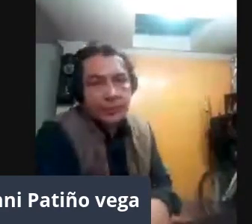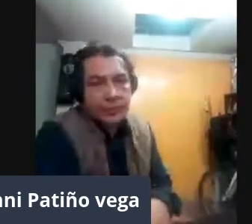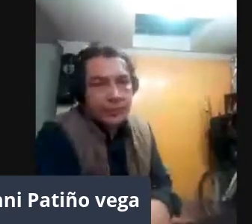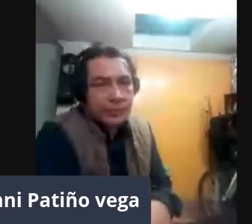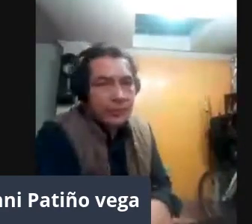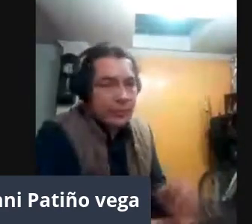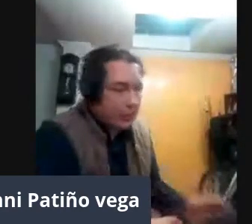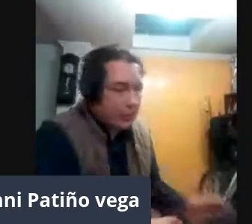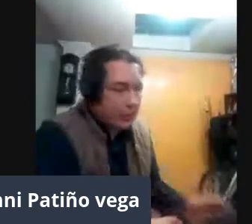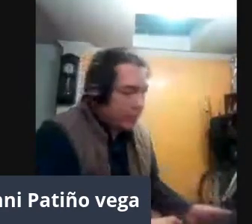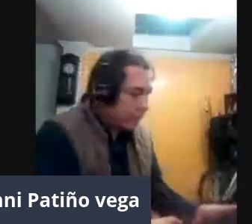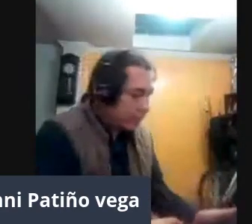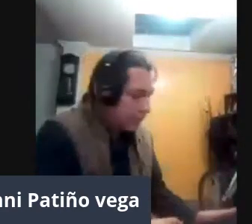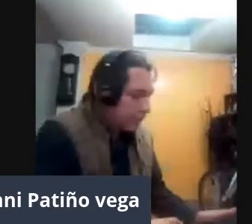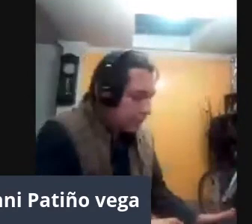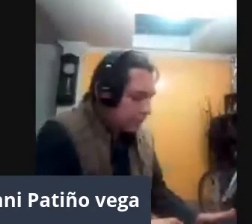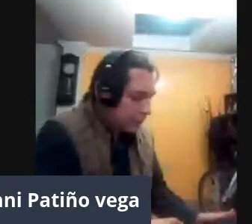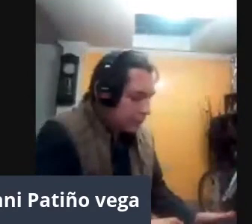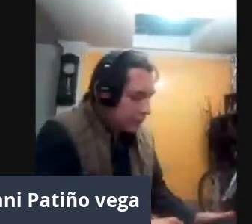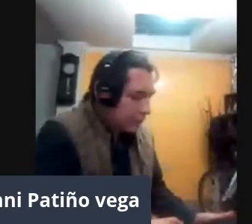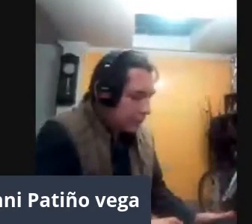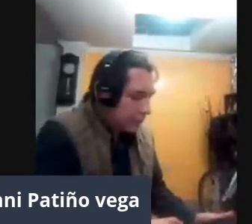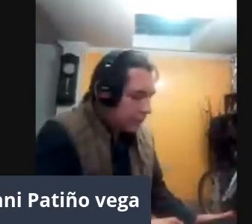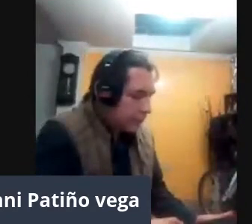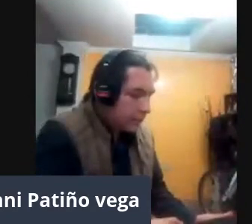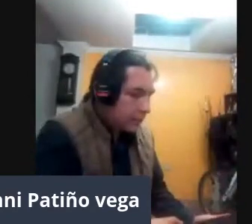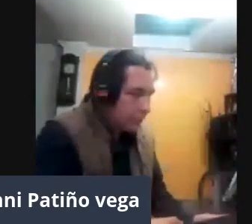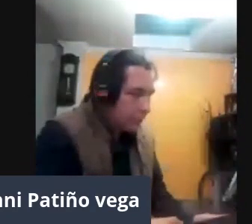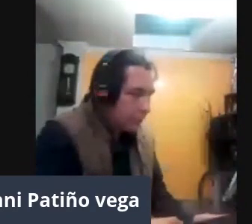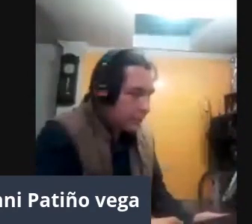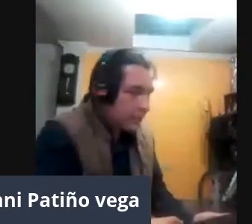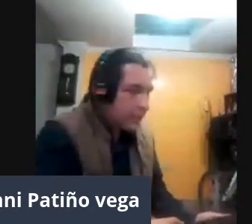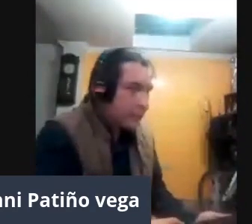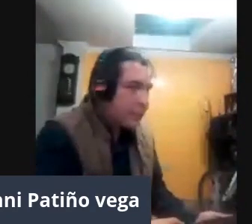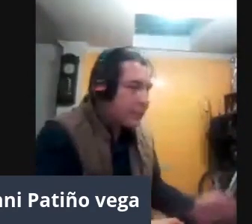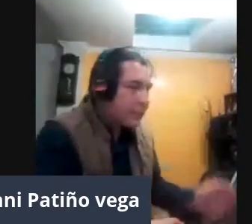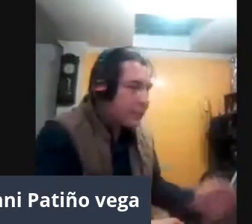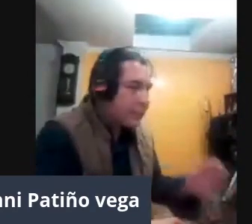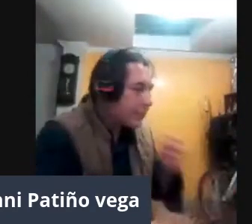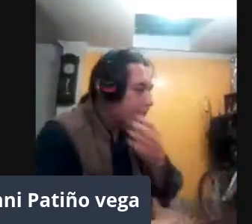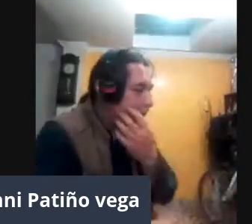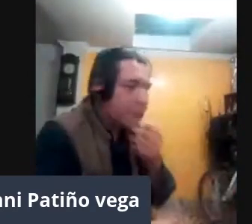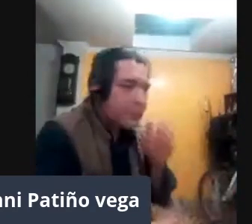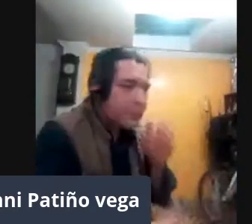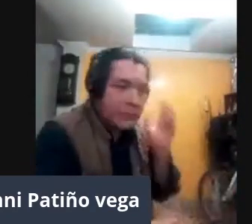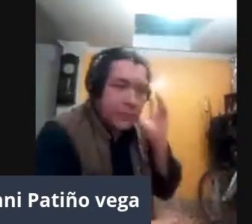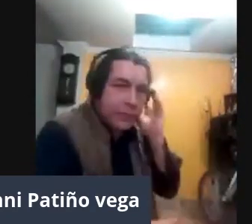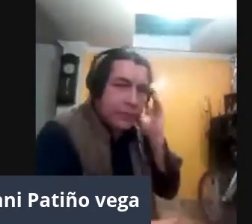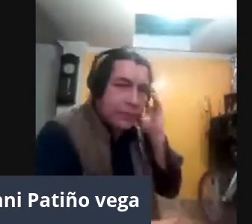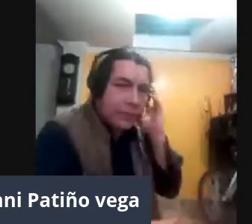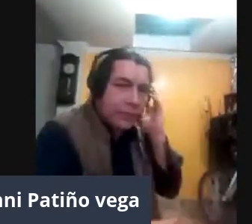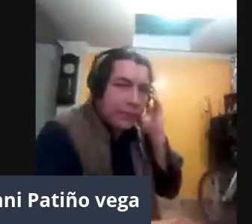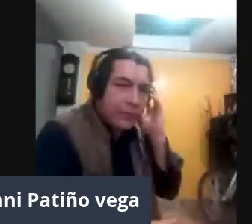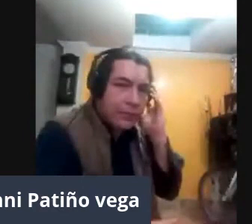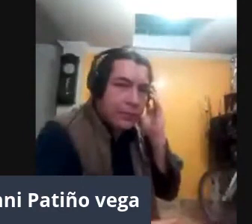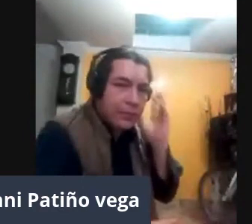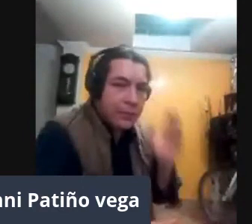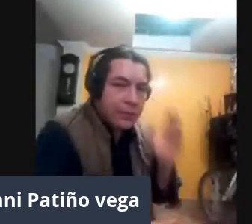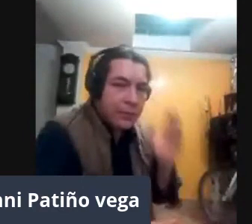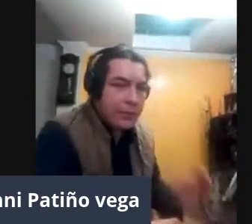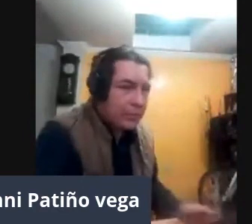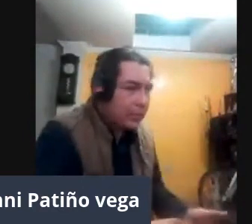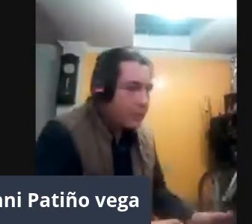llevaron para su pueblo y inventando recetas en un fogón esa ficción